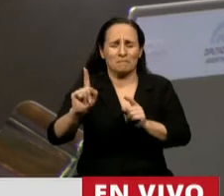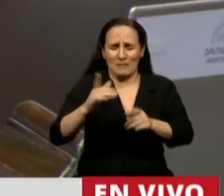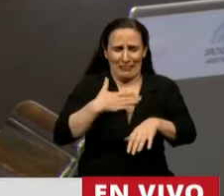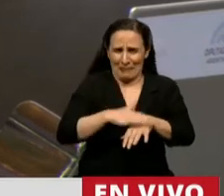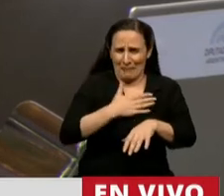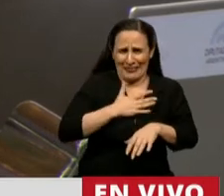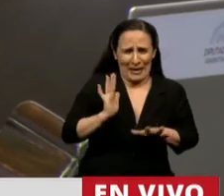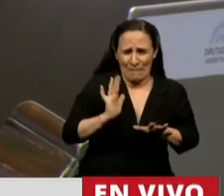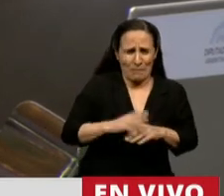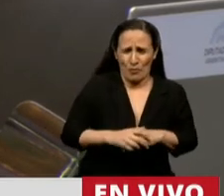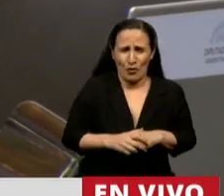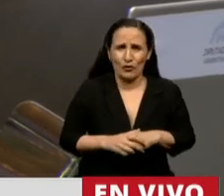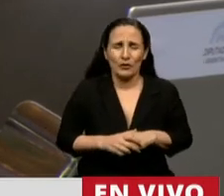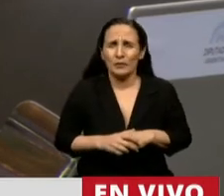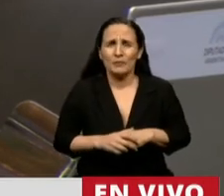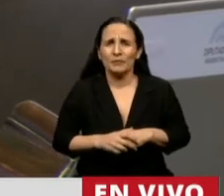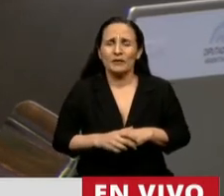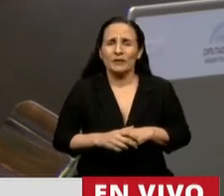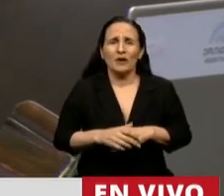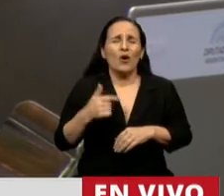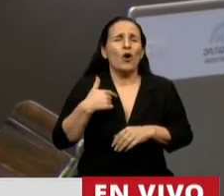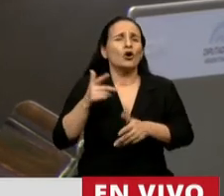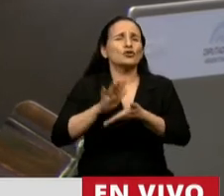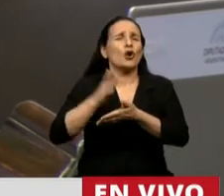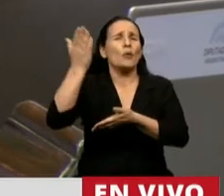menos, algunas consideraciones particulares